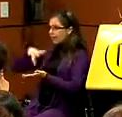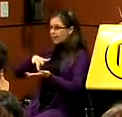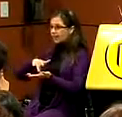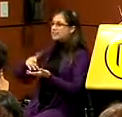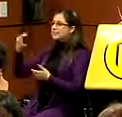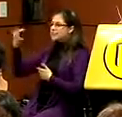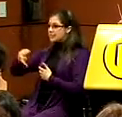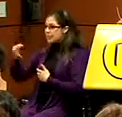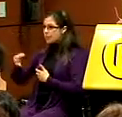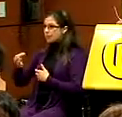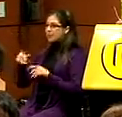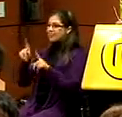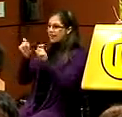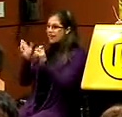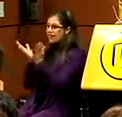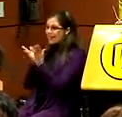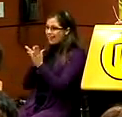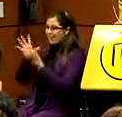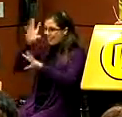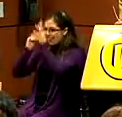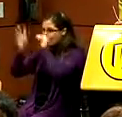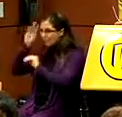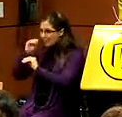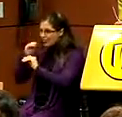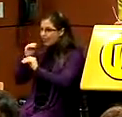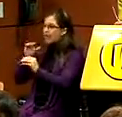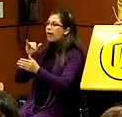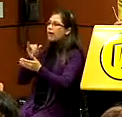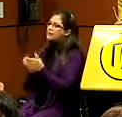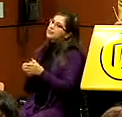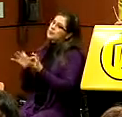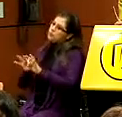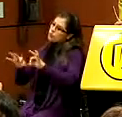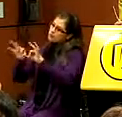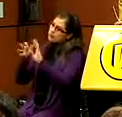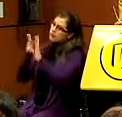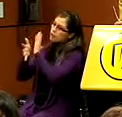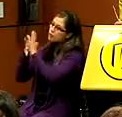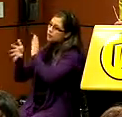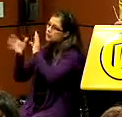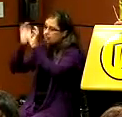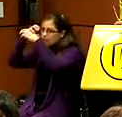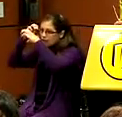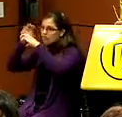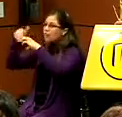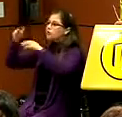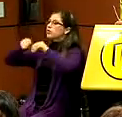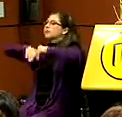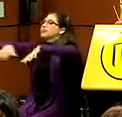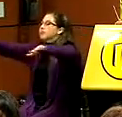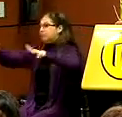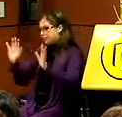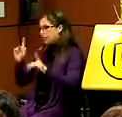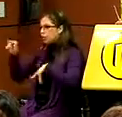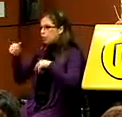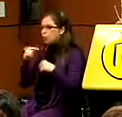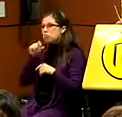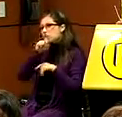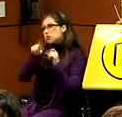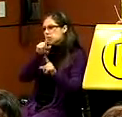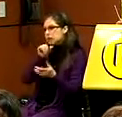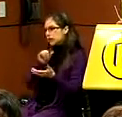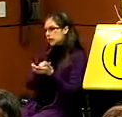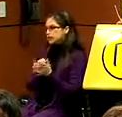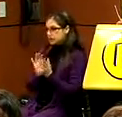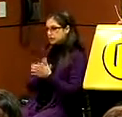eventos académicos lo que nos gusta es que quede que quede toda la información para que la gente lo pueda consultar sabemos que ya